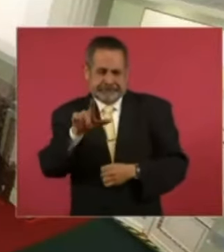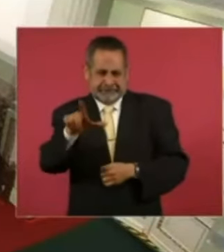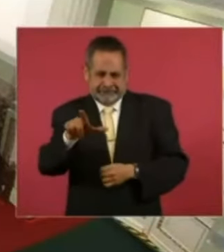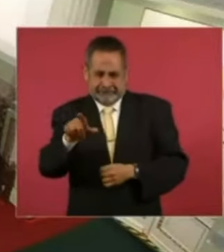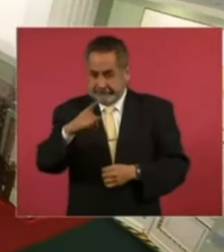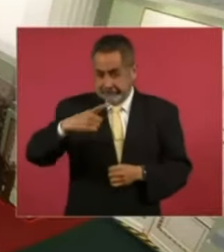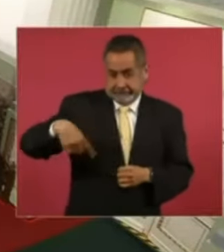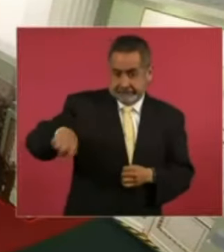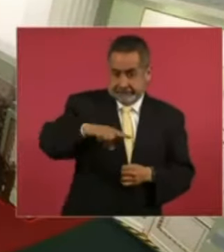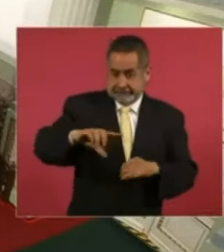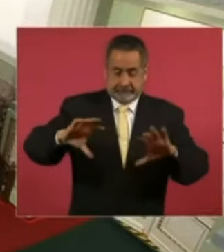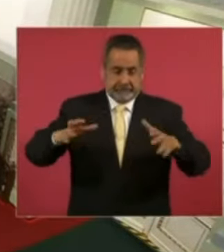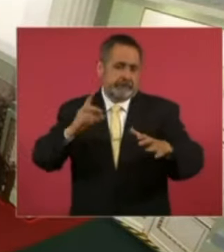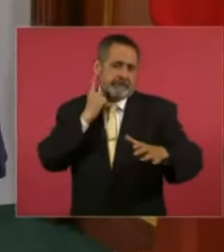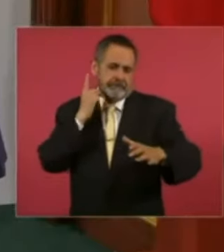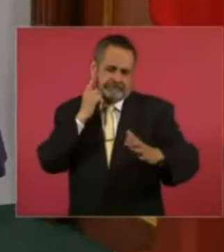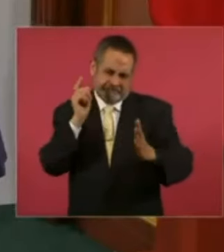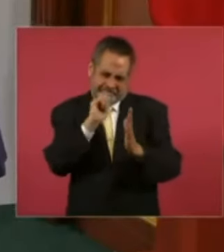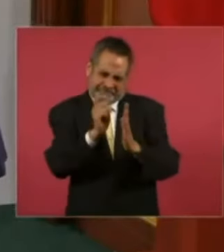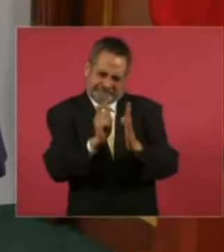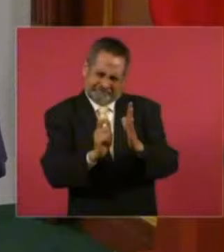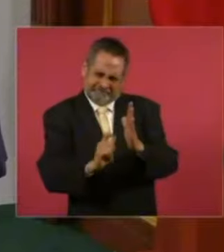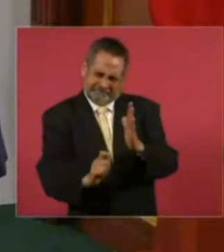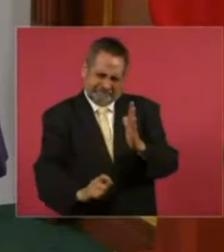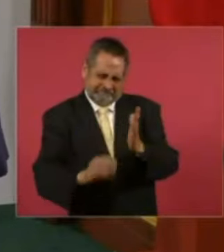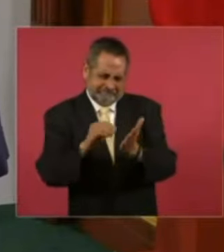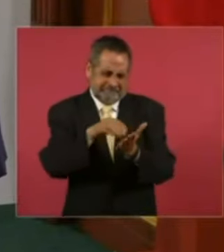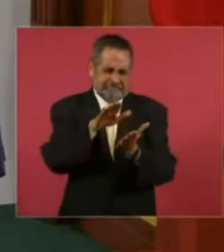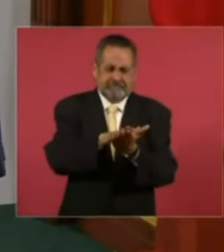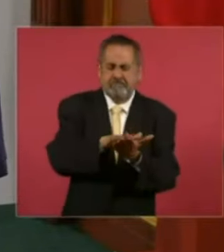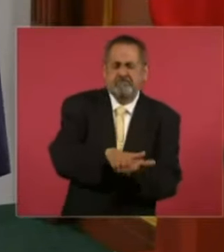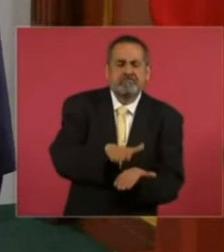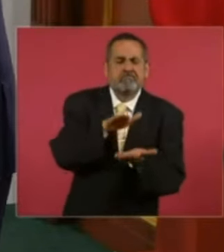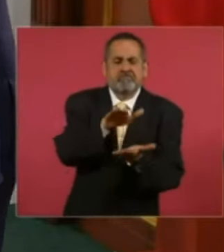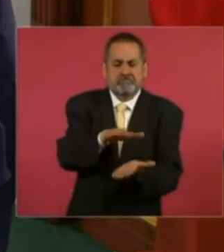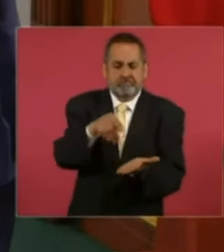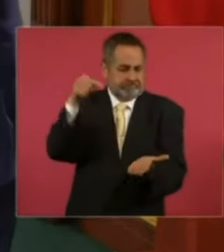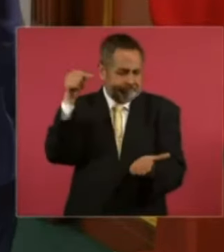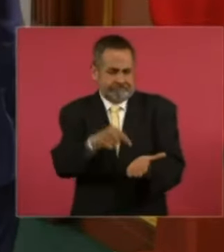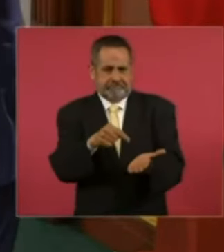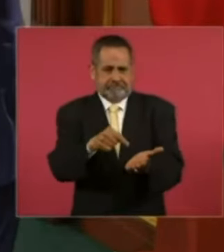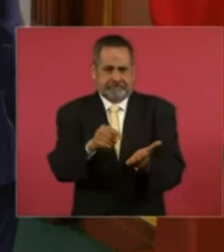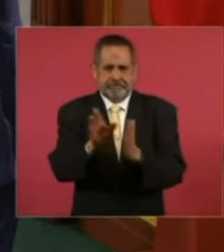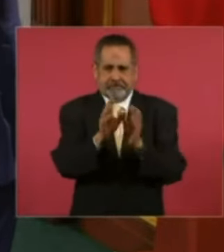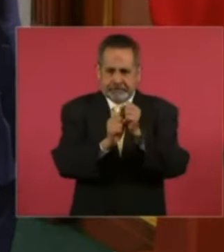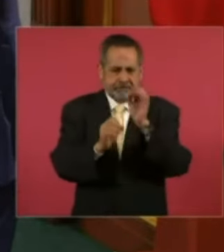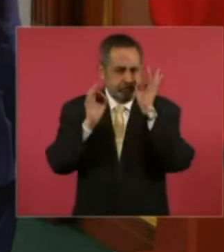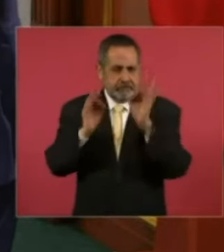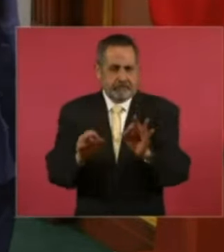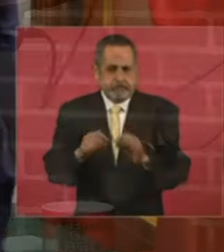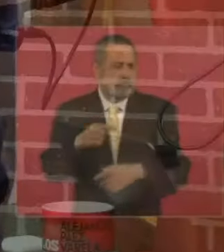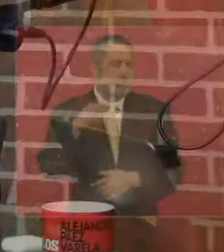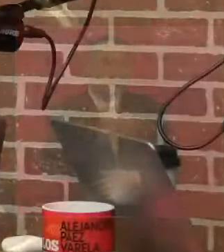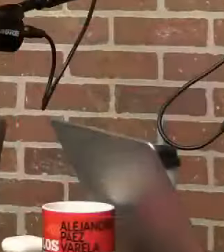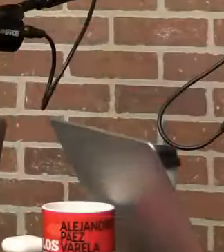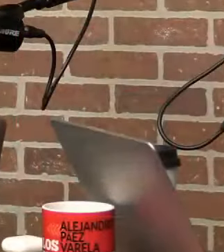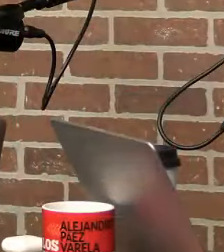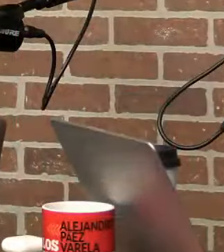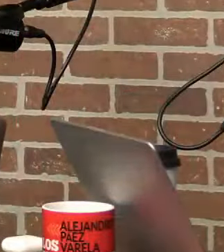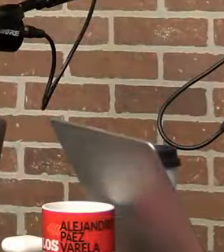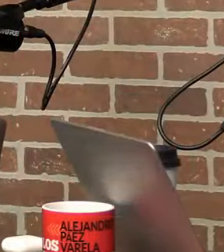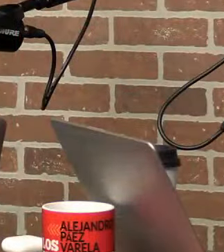30% de los participantes en las consultas populares para que puedan ser vinculantes. Y bueno, en el